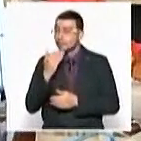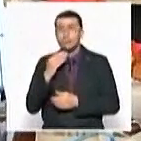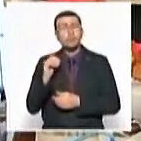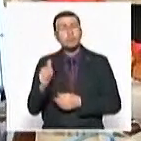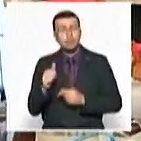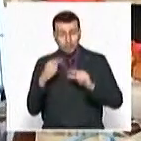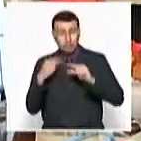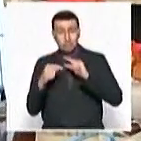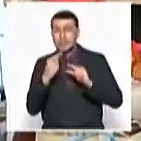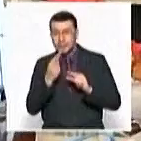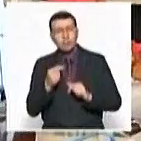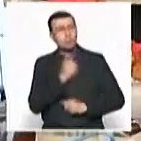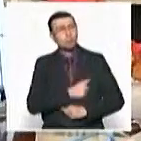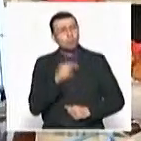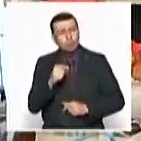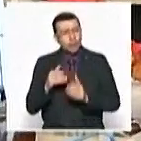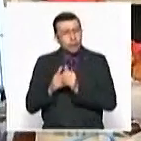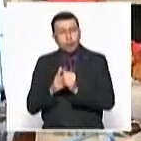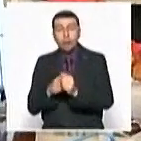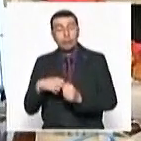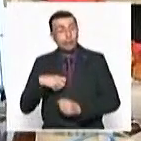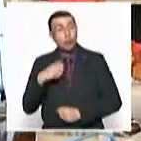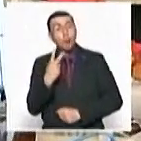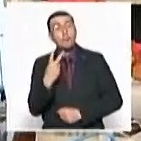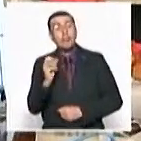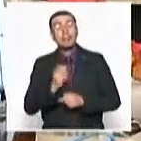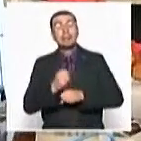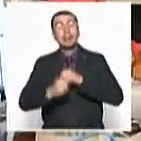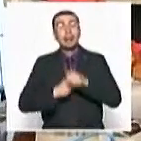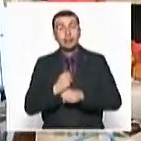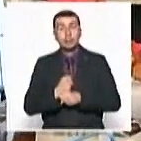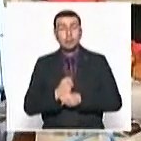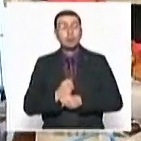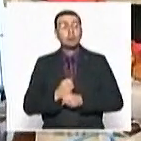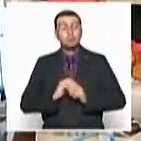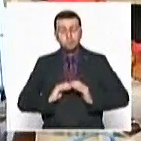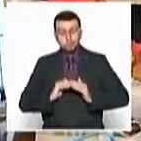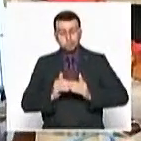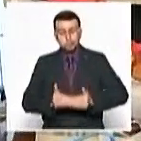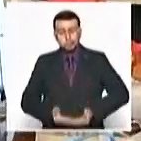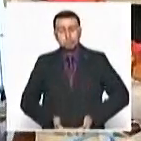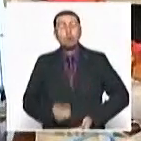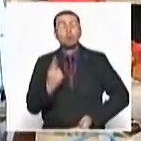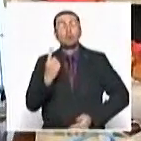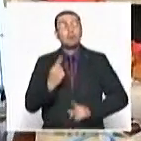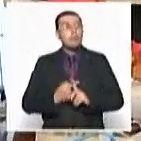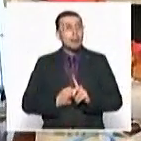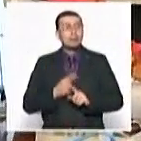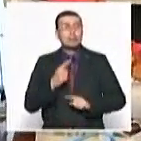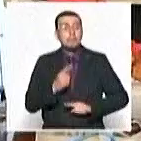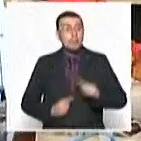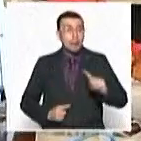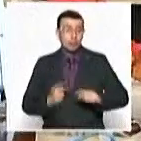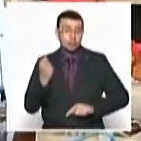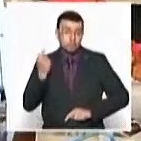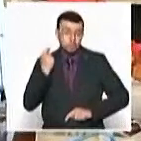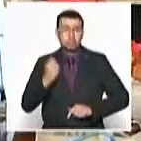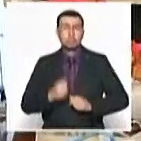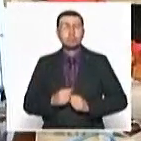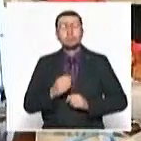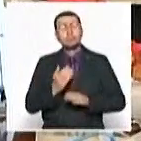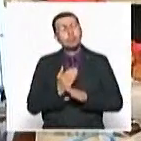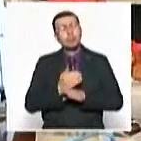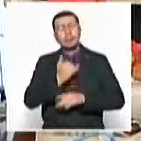lo siguiente. Tengo 20 años y un embarazo de un mes y medio. Mi problema es que todo lo que